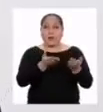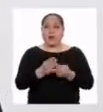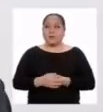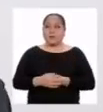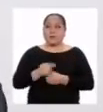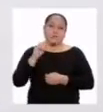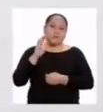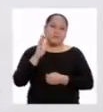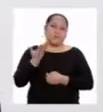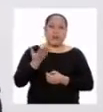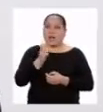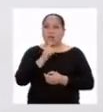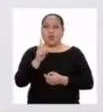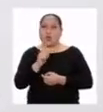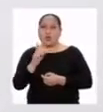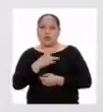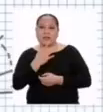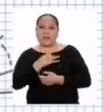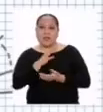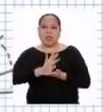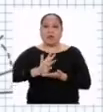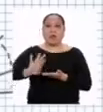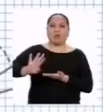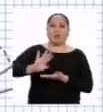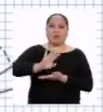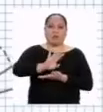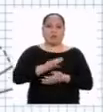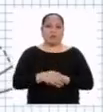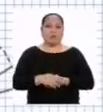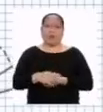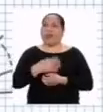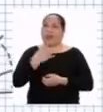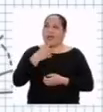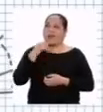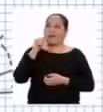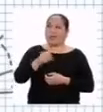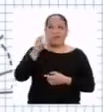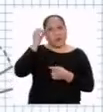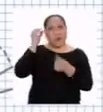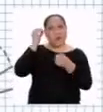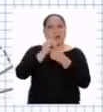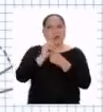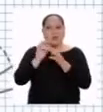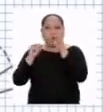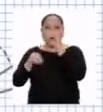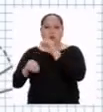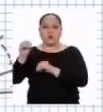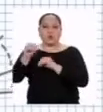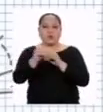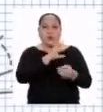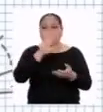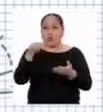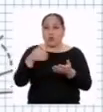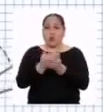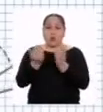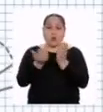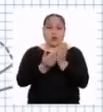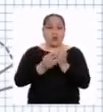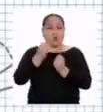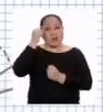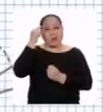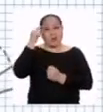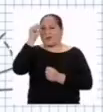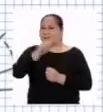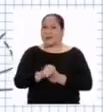que nadie se sienta excluido. Uy, si este enfoque se aplicara en todas las escuelas, creo que de